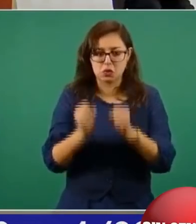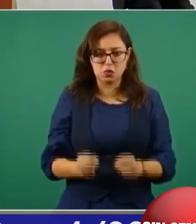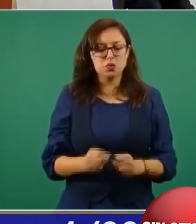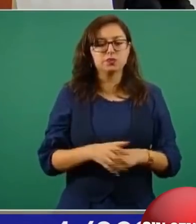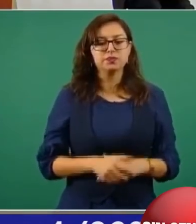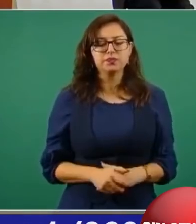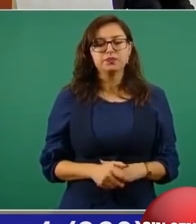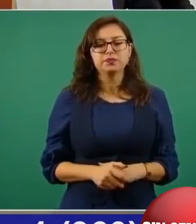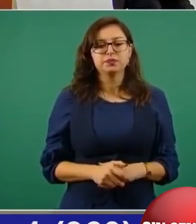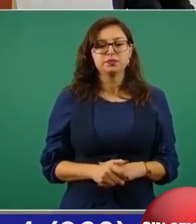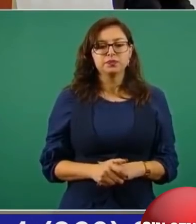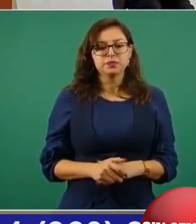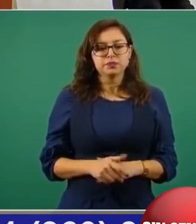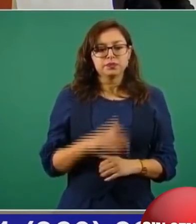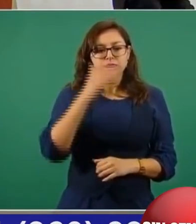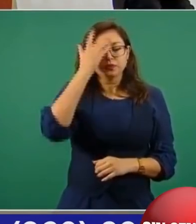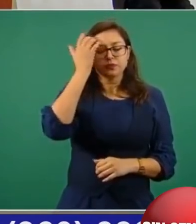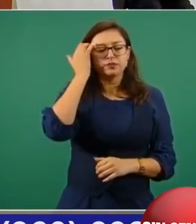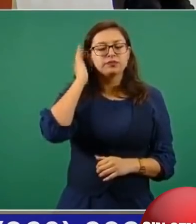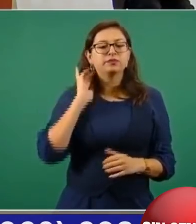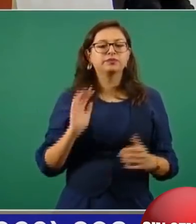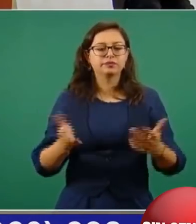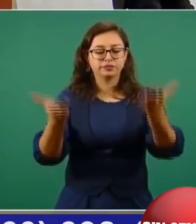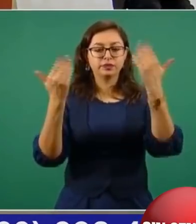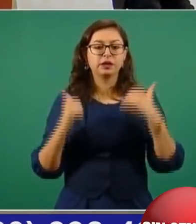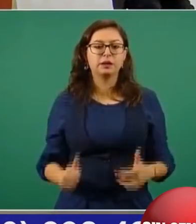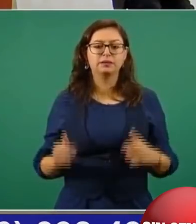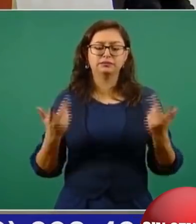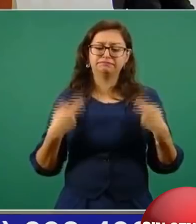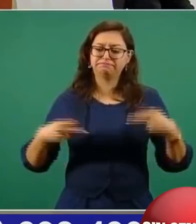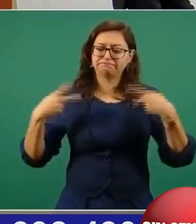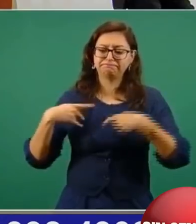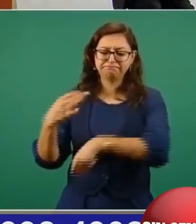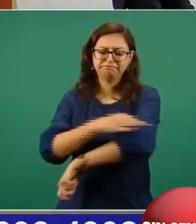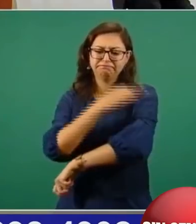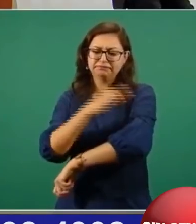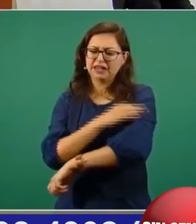eventos asociados a vacunación e inmunización,